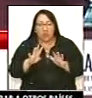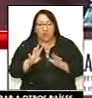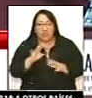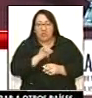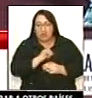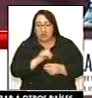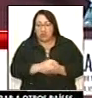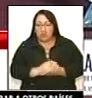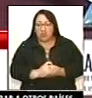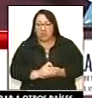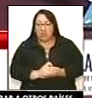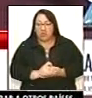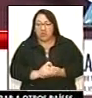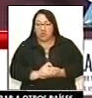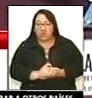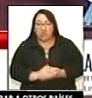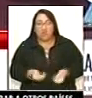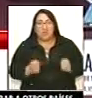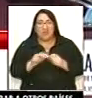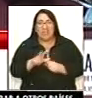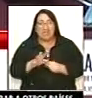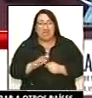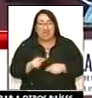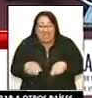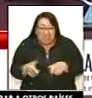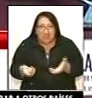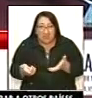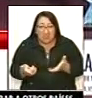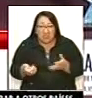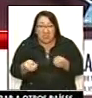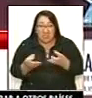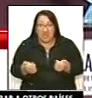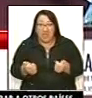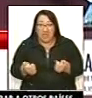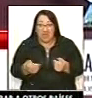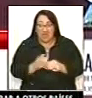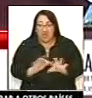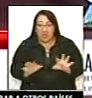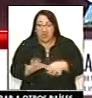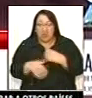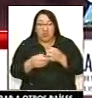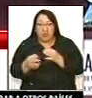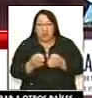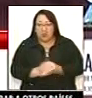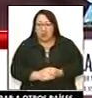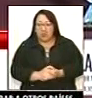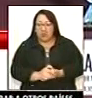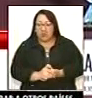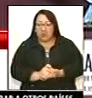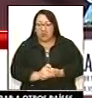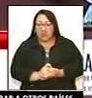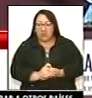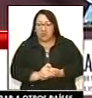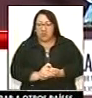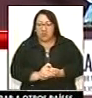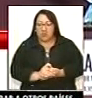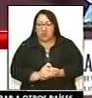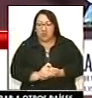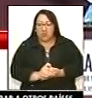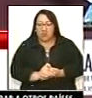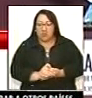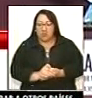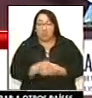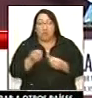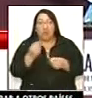destituciones y suspendidos 35, esa es la estadística que manejamos, porque todos han dicho acá, y el señor Contralor ha dicho, como vamos a trabajar